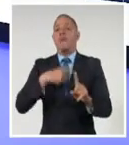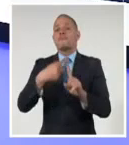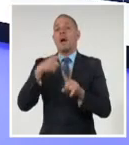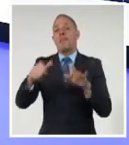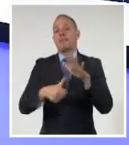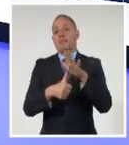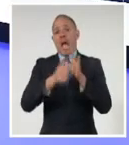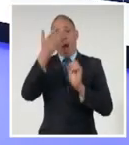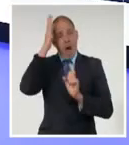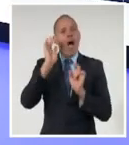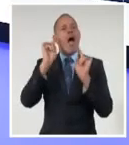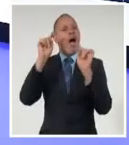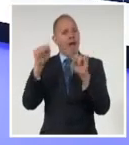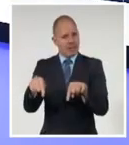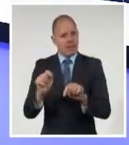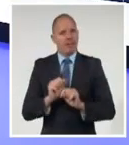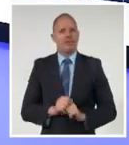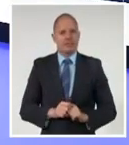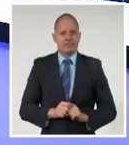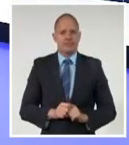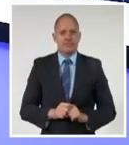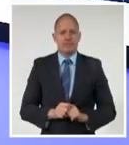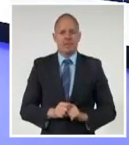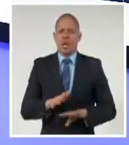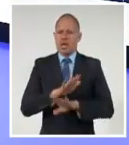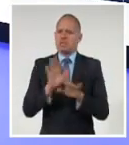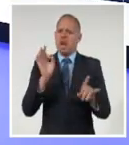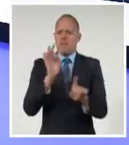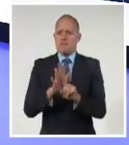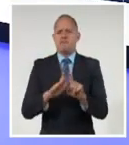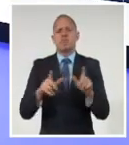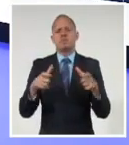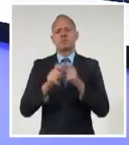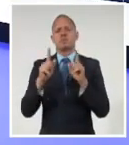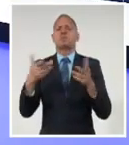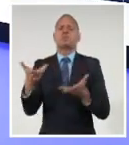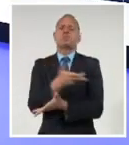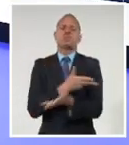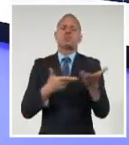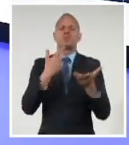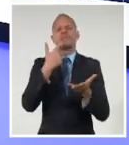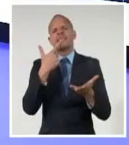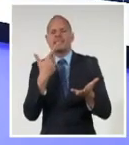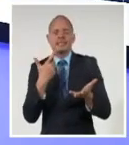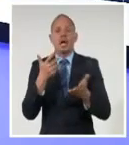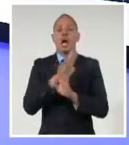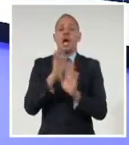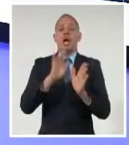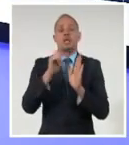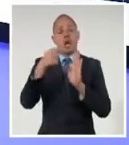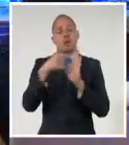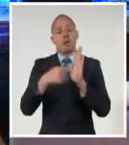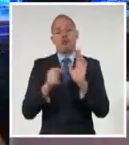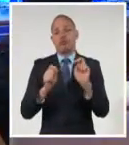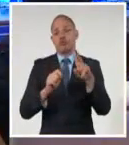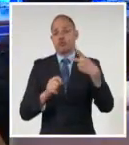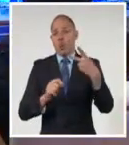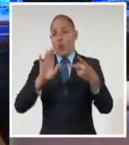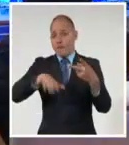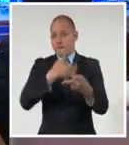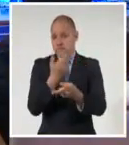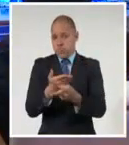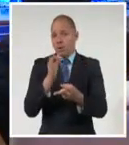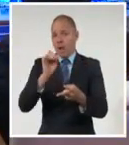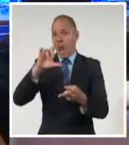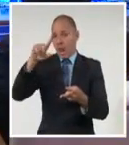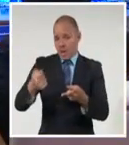República, Miguel Díaz Canel Bermúdez. En el encuentro fueron analizados y aprobados dos nuevos proyectos de leyes previo a